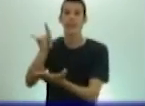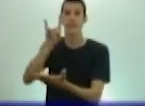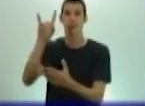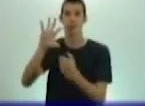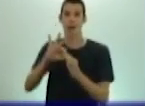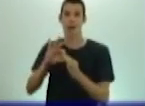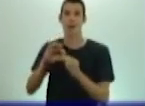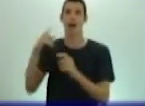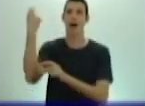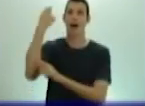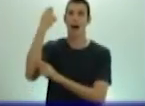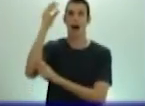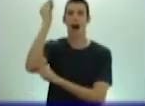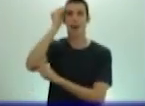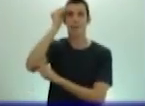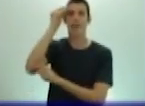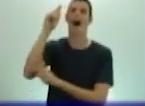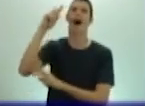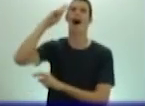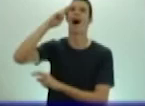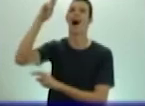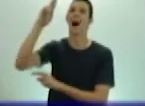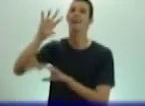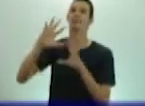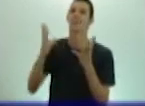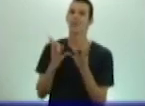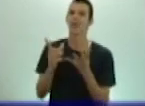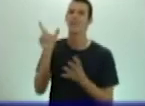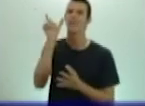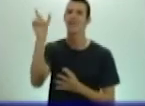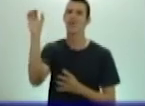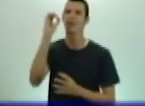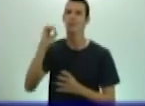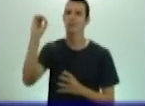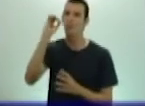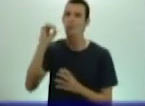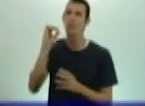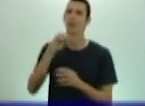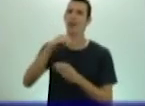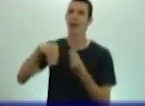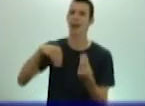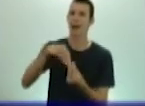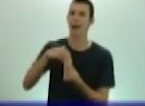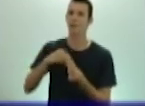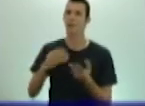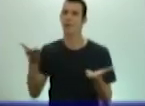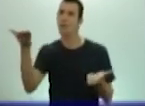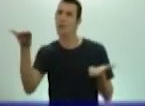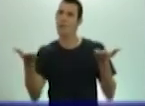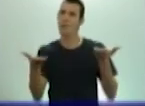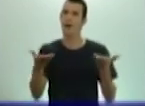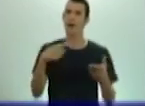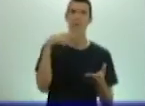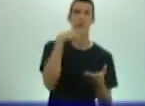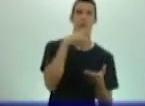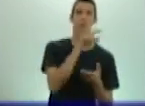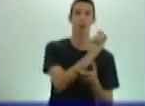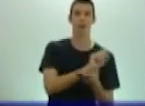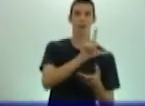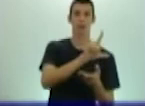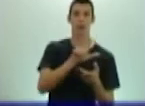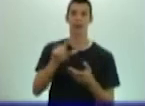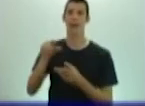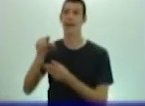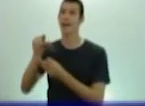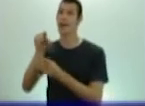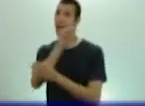esas relaciones que se dan entre la Revolución Socialista de Octubre y la Revolución Socialista cubana. Les propongo además entonces esta otra